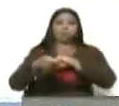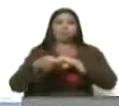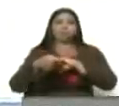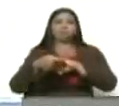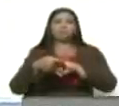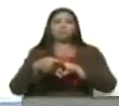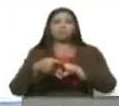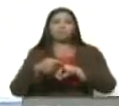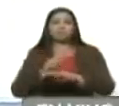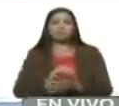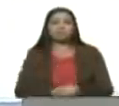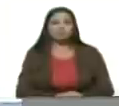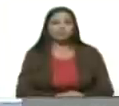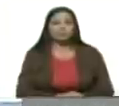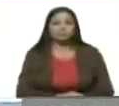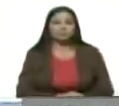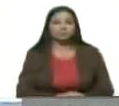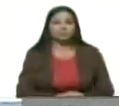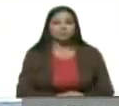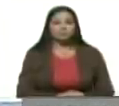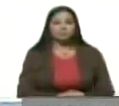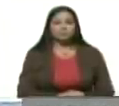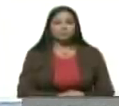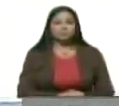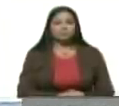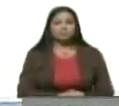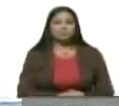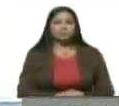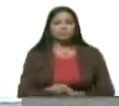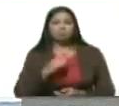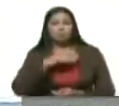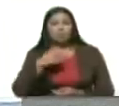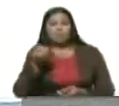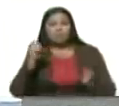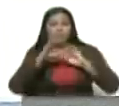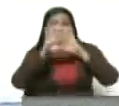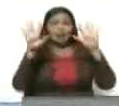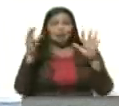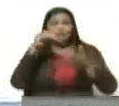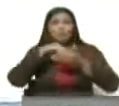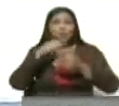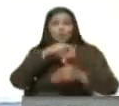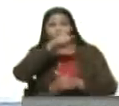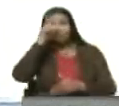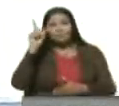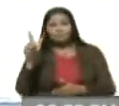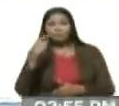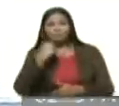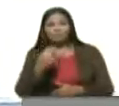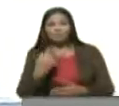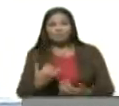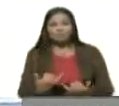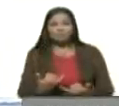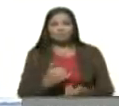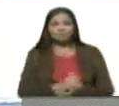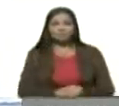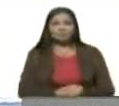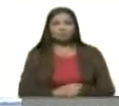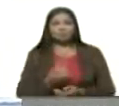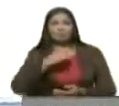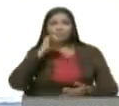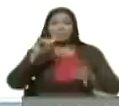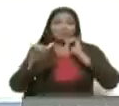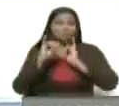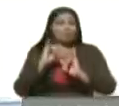La impunidad se revierte a veces. Queremos dejar muy claro la posición del Partido Socialista Unido de Venezuela y denunciar,